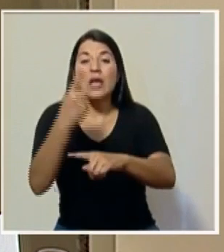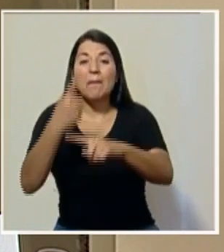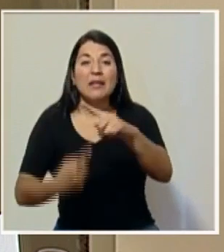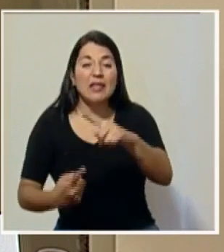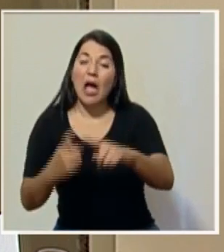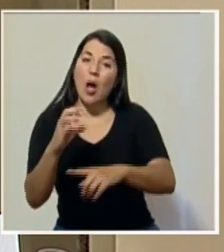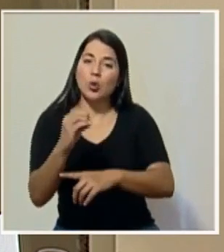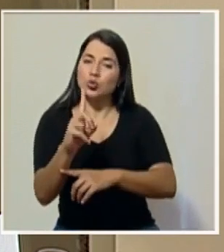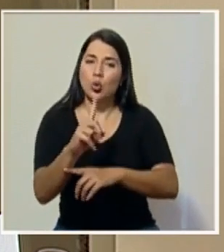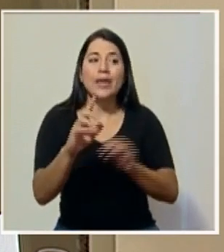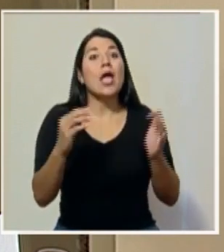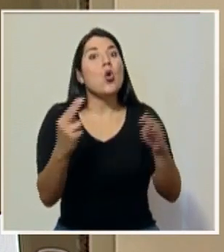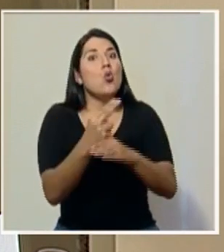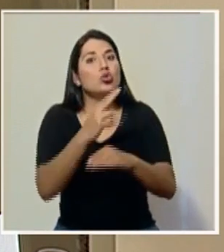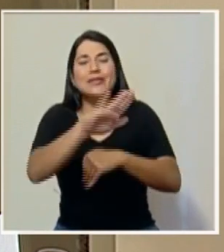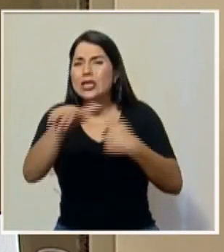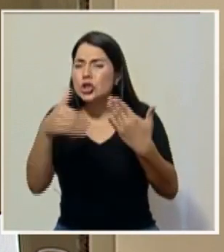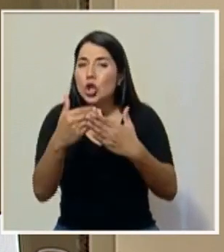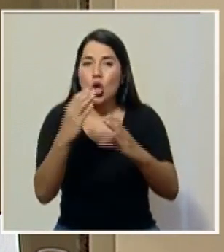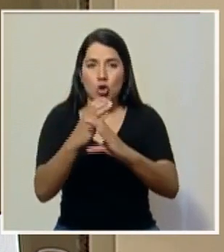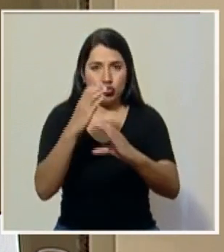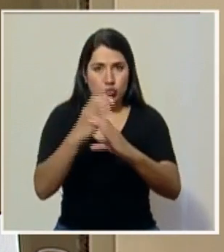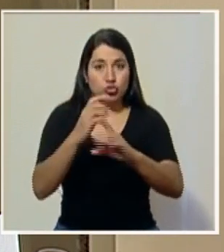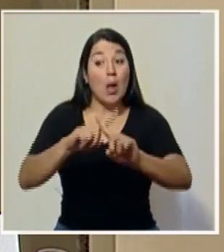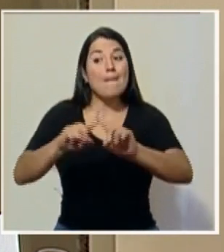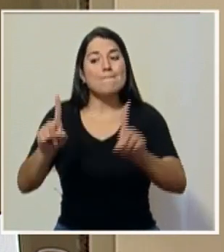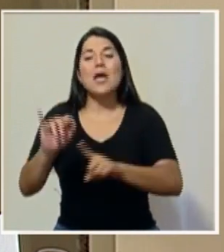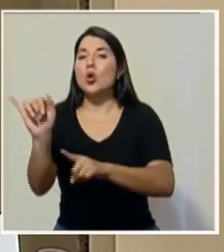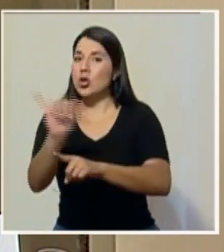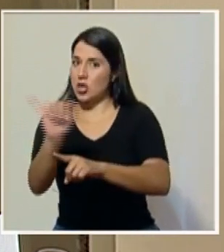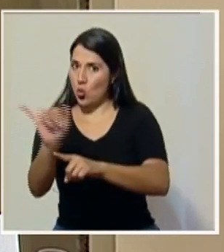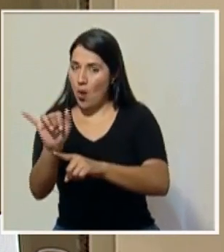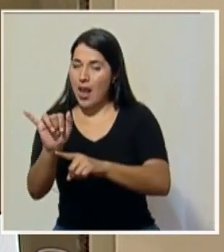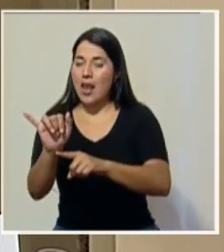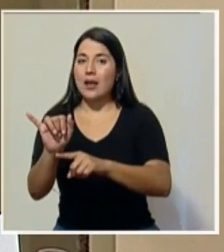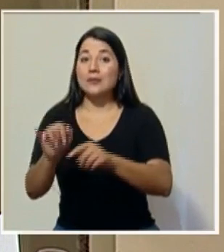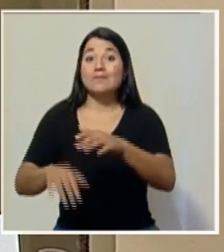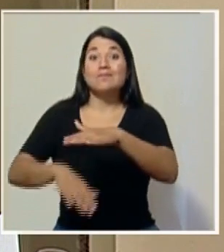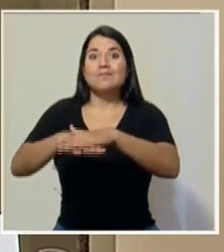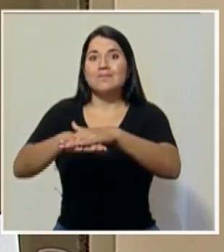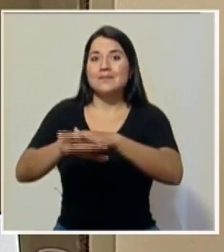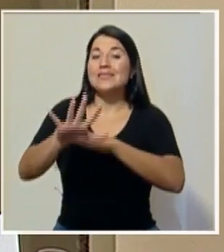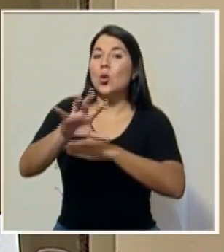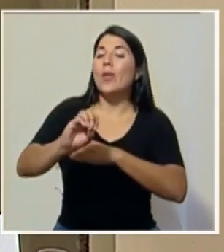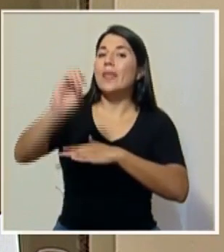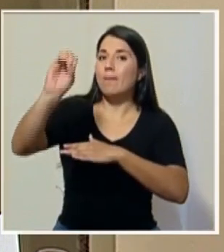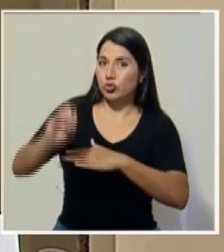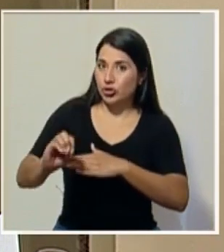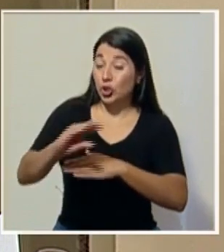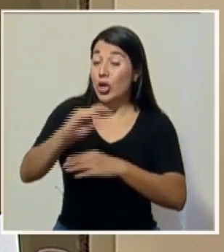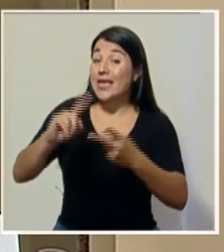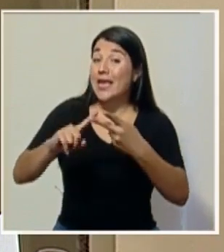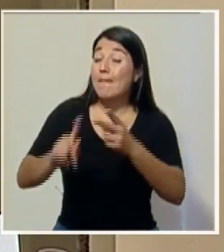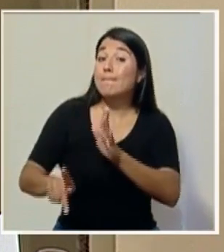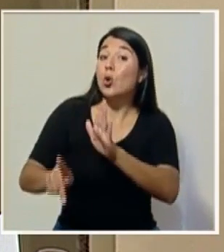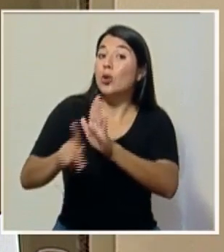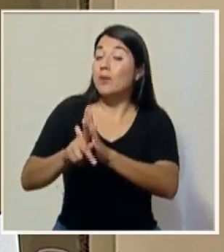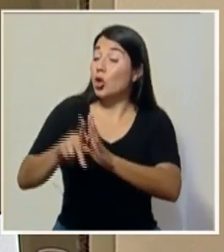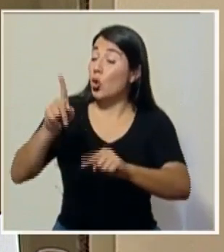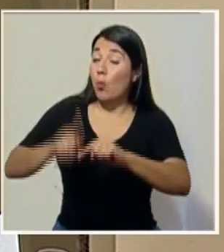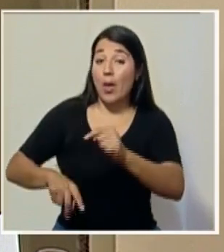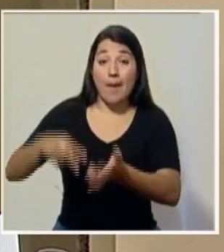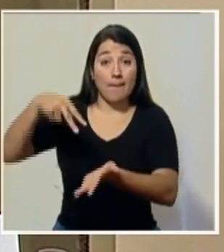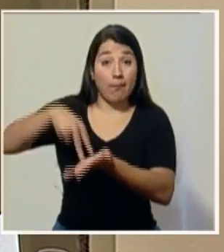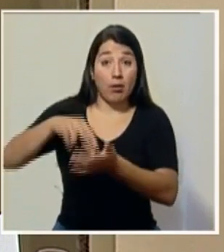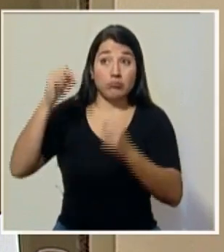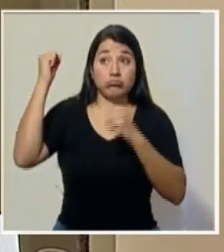y también que no deben viajar personas de pie en el autobús. Así que lo que estamos solicitando es que se disponga